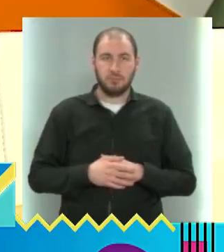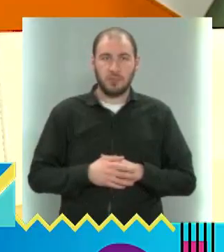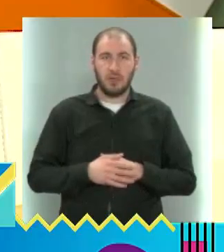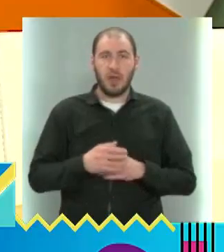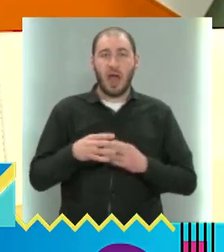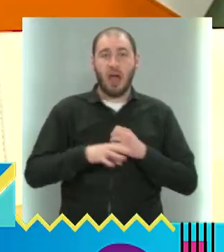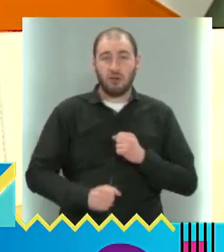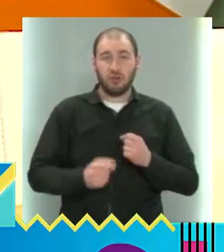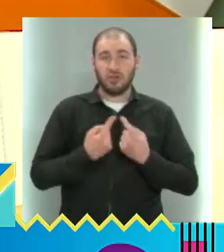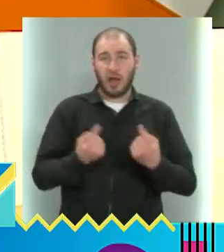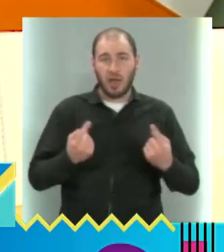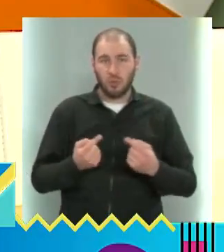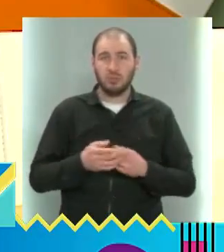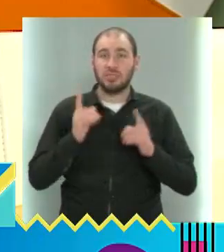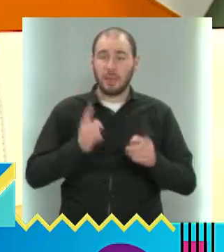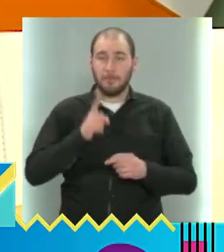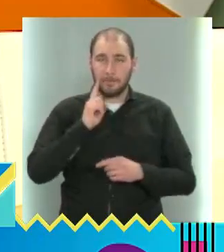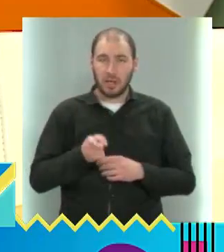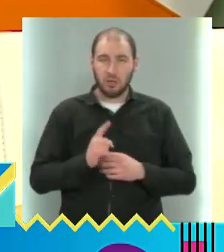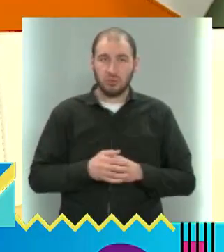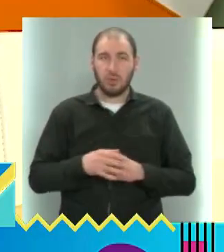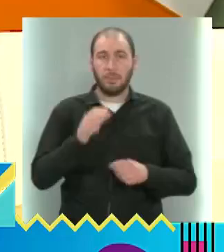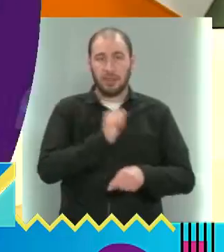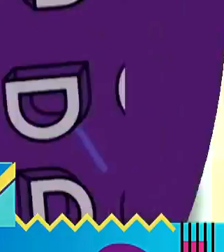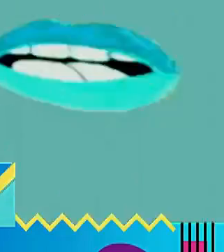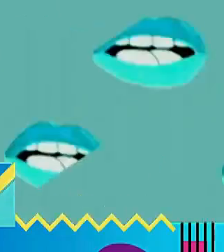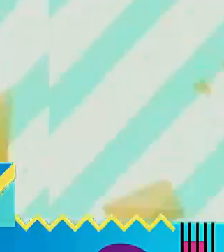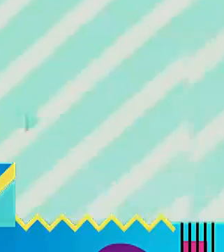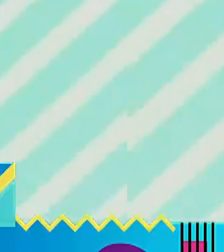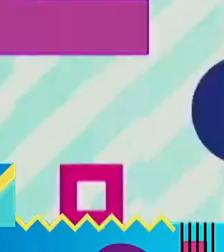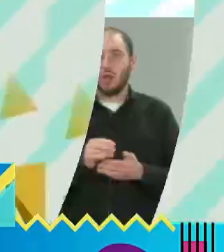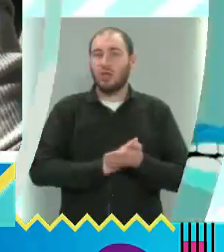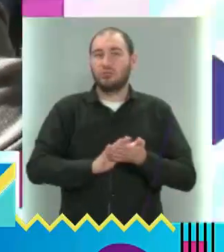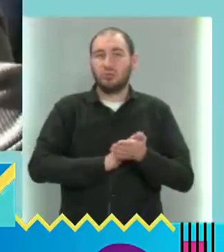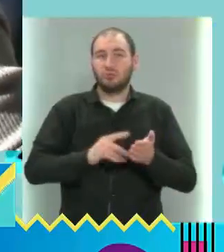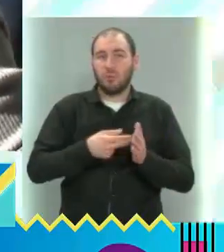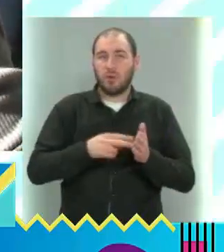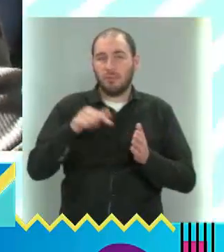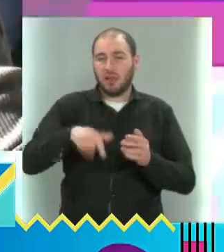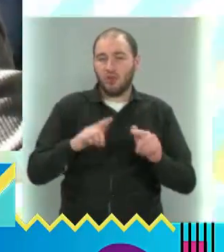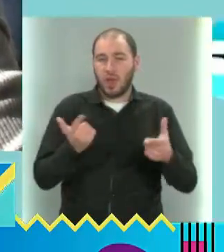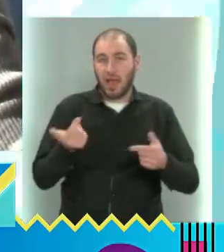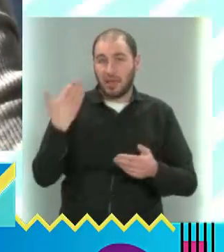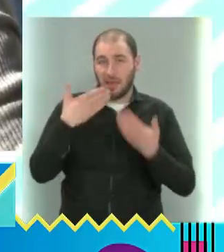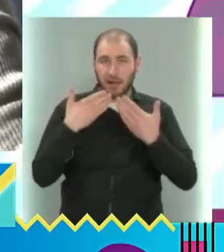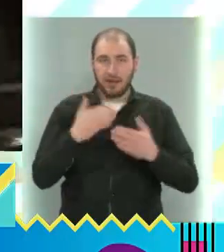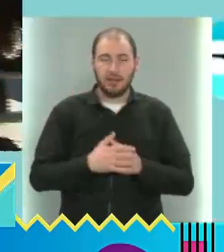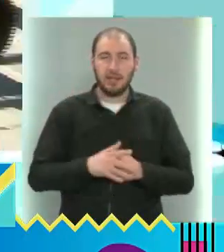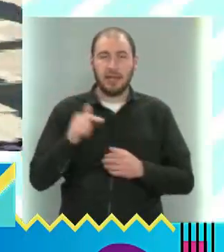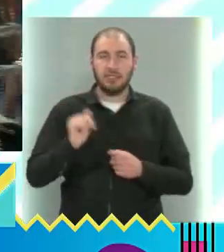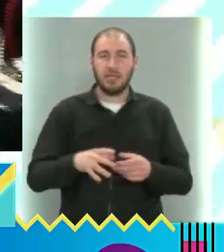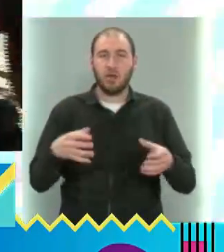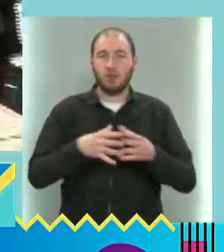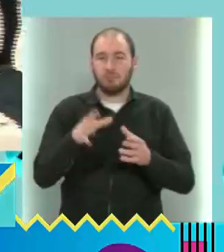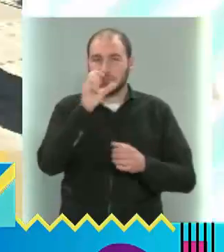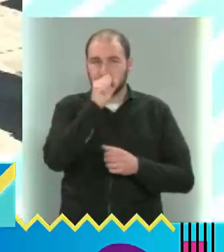cada aborto se ponga en juego también la posibilidad de ir a prisión, no resuelve este problema de fondo del que hablábamos recién, que es este sistema